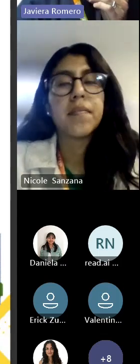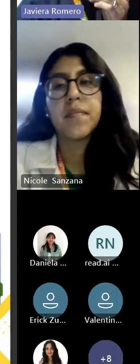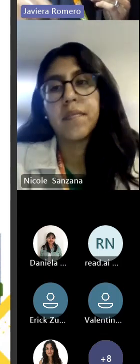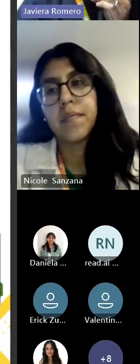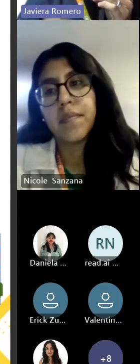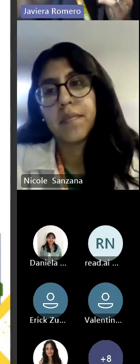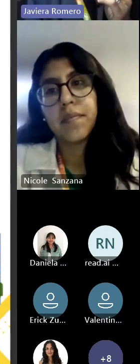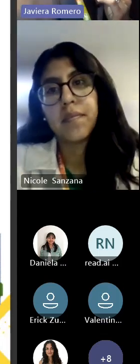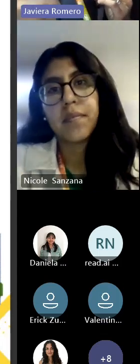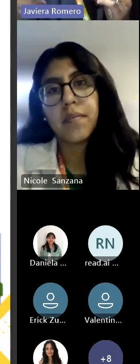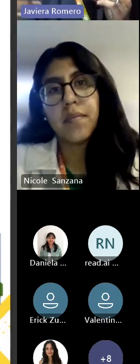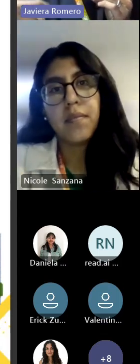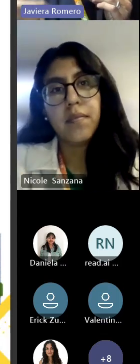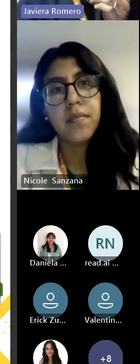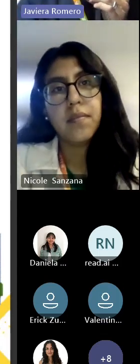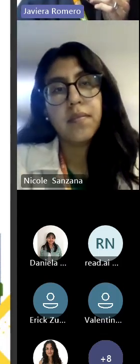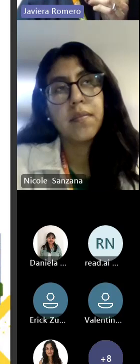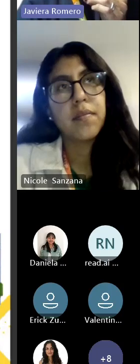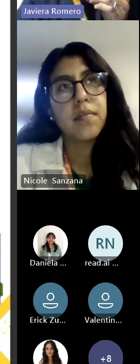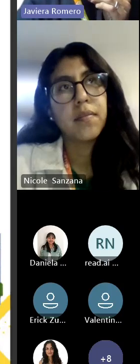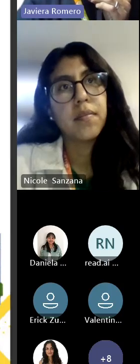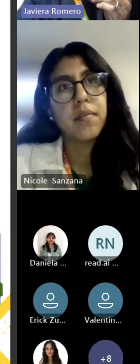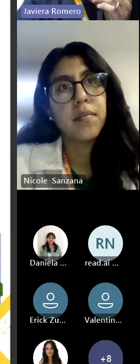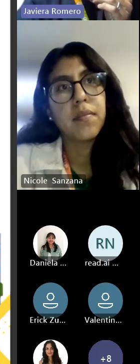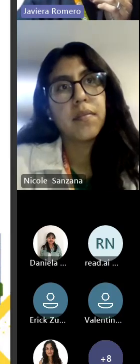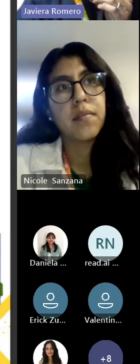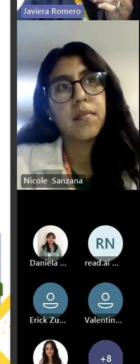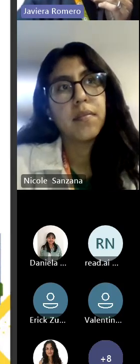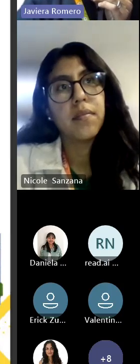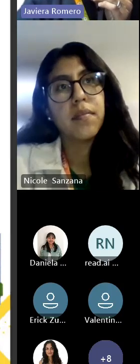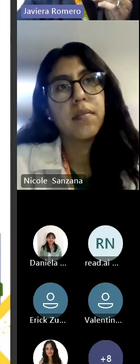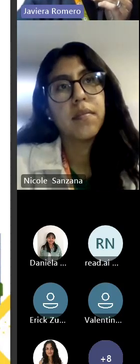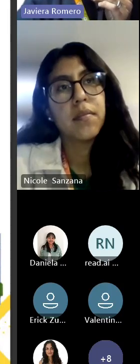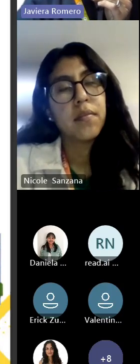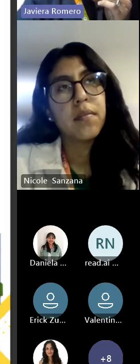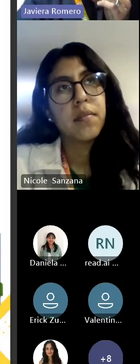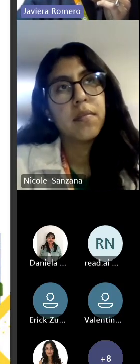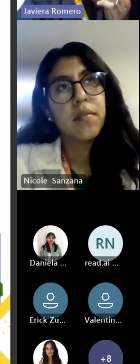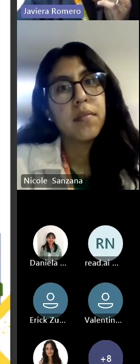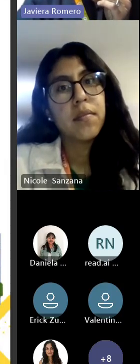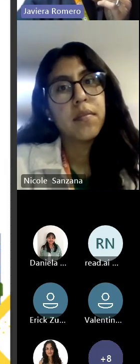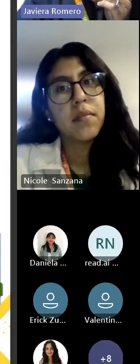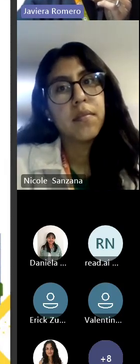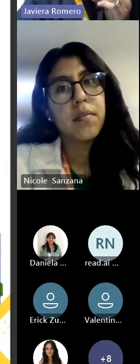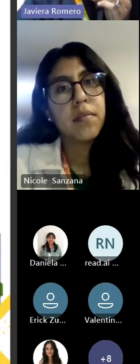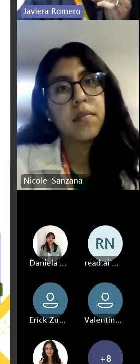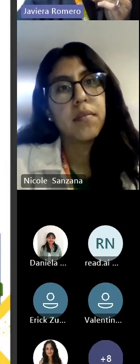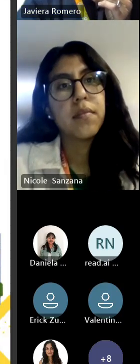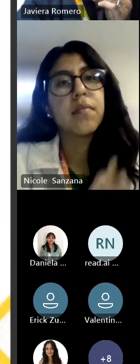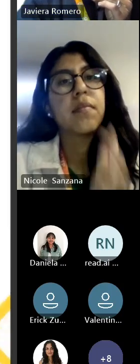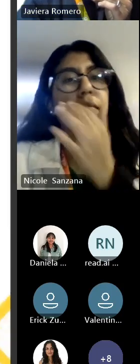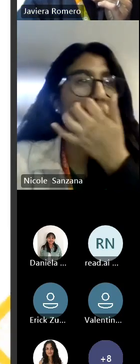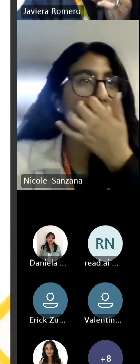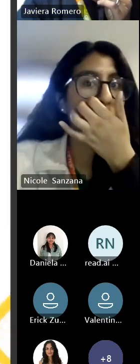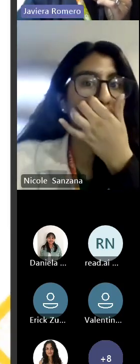ley, ¿cierto? Porque así podemos dar celeridad a la atención de salud, ¿cierto?